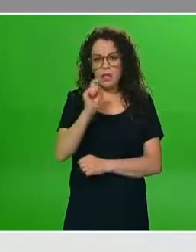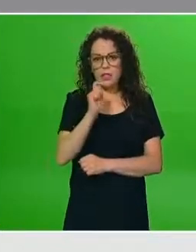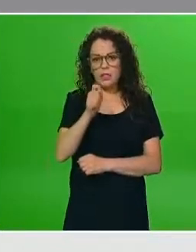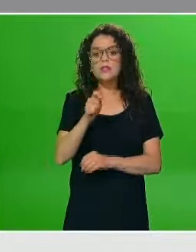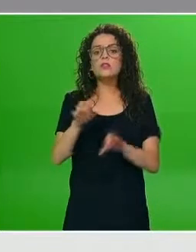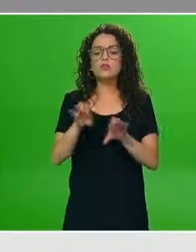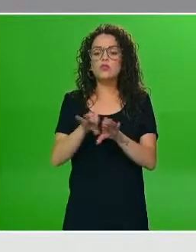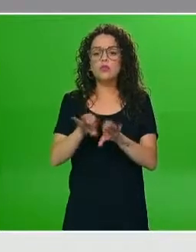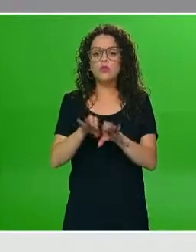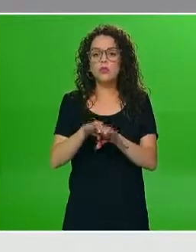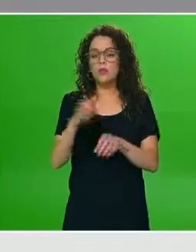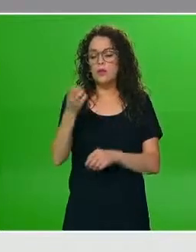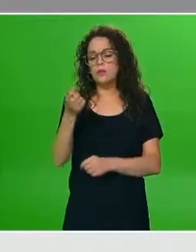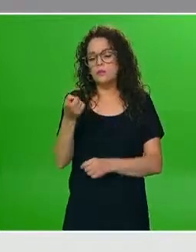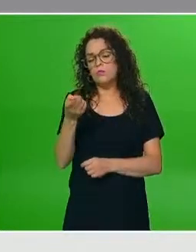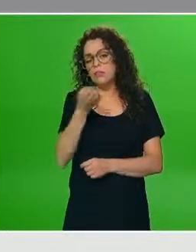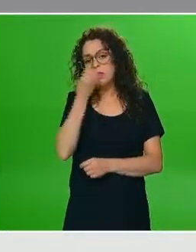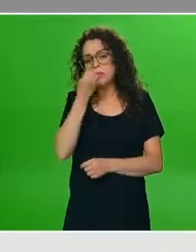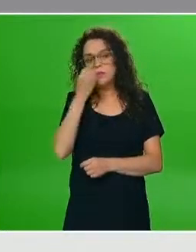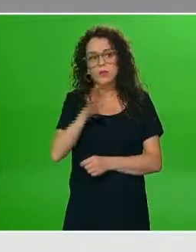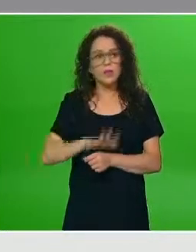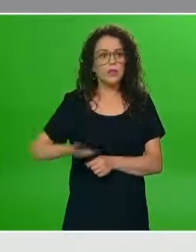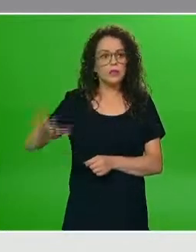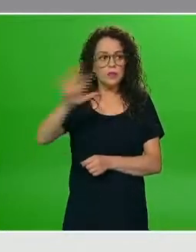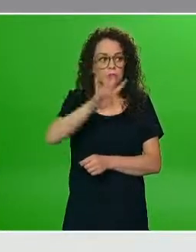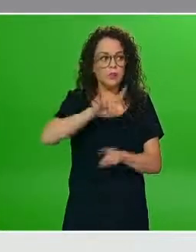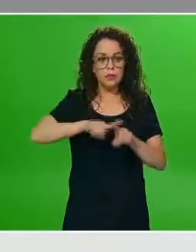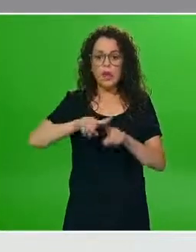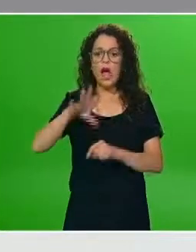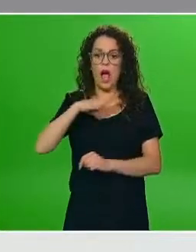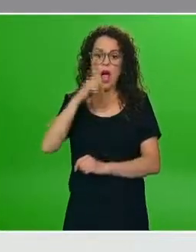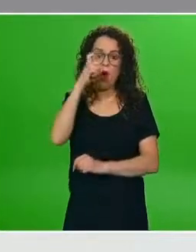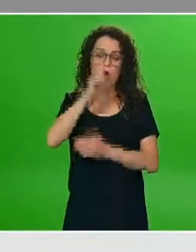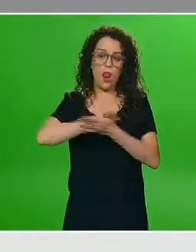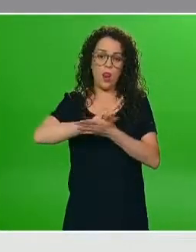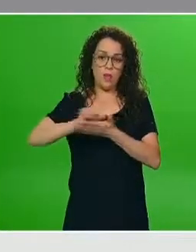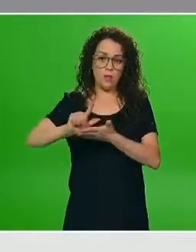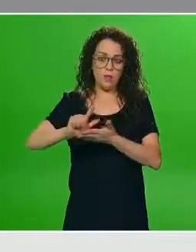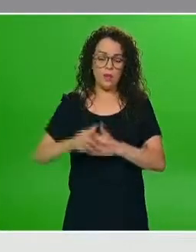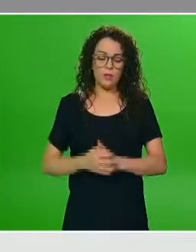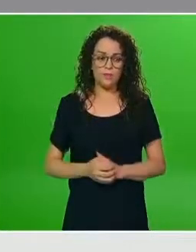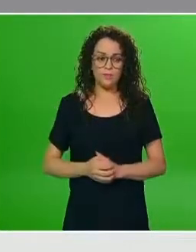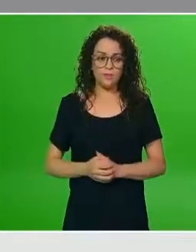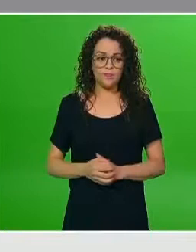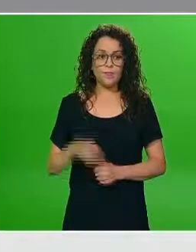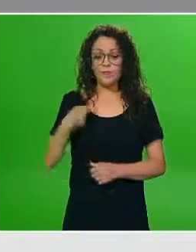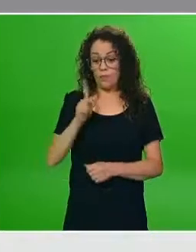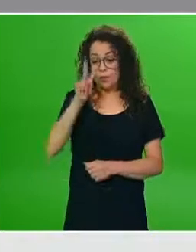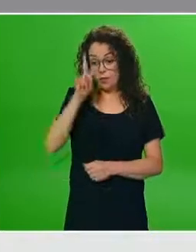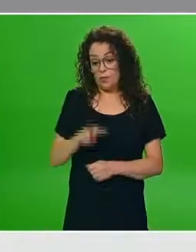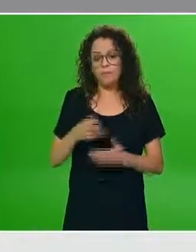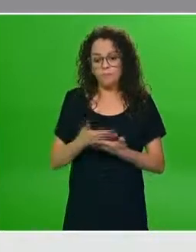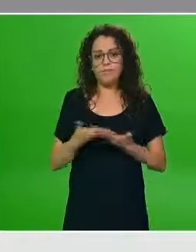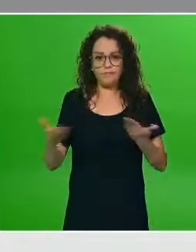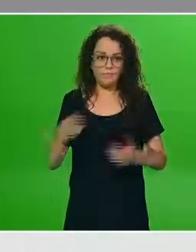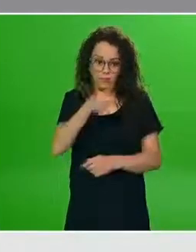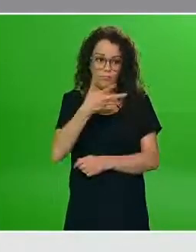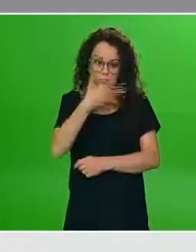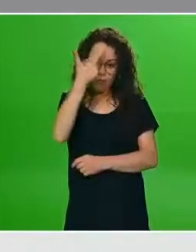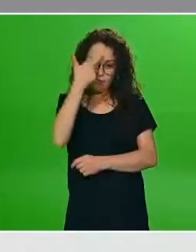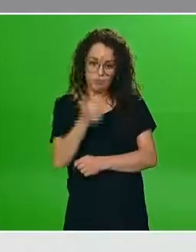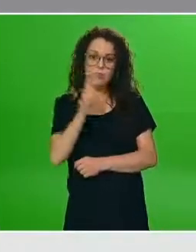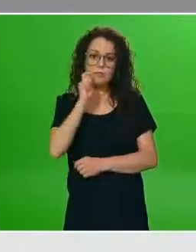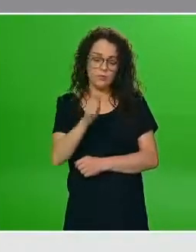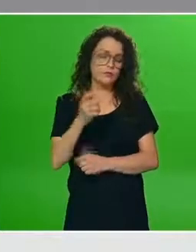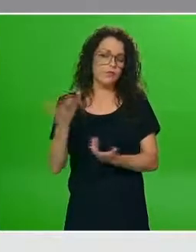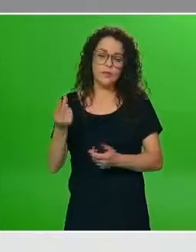está la situación del acceso de agua potable. Pero como bien dices, ahora se convierte en una nueva necesidad que también es el acceso de agua